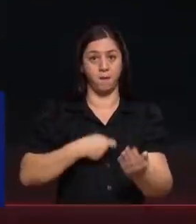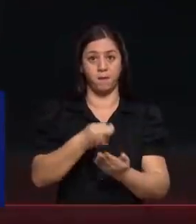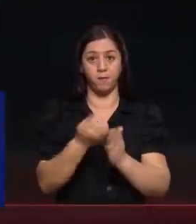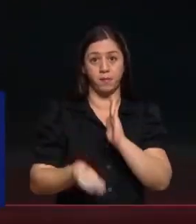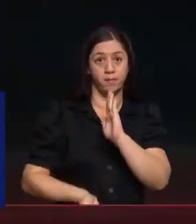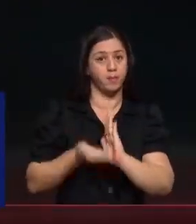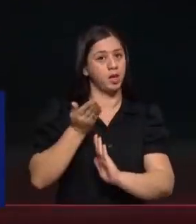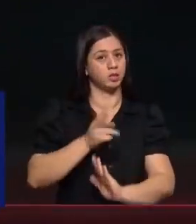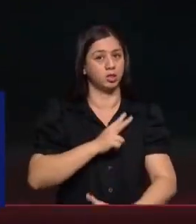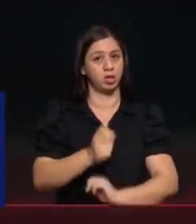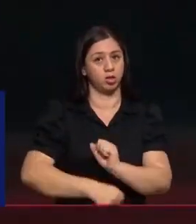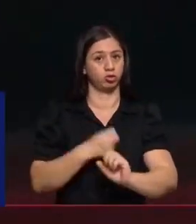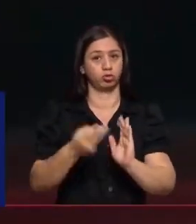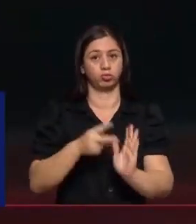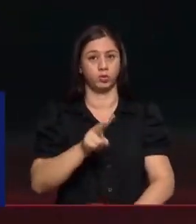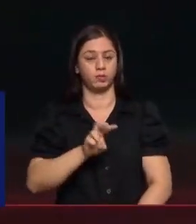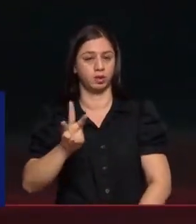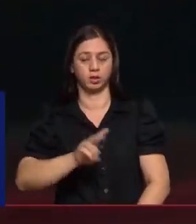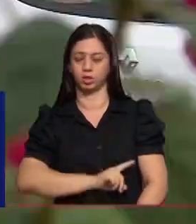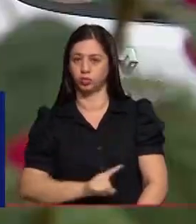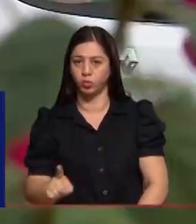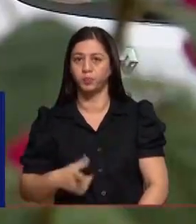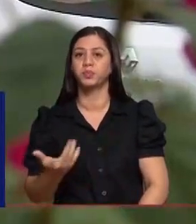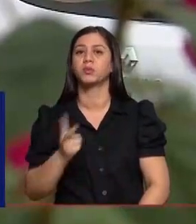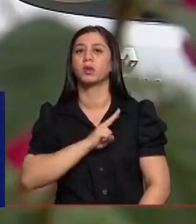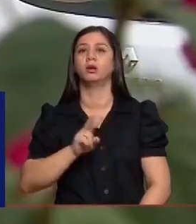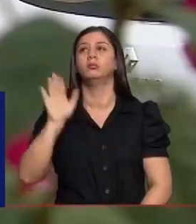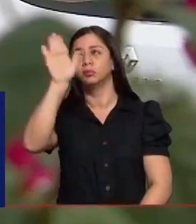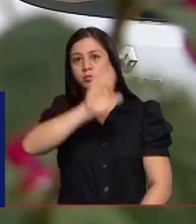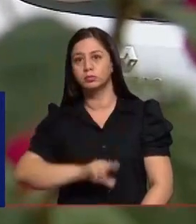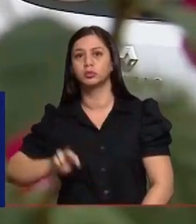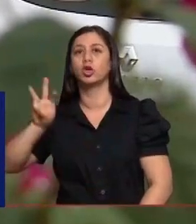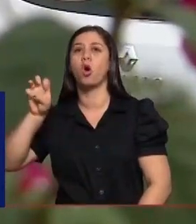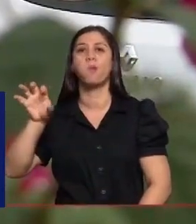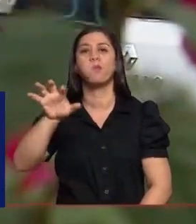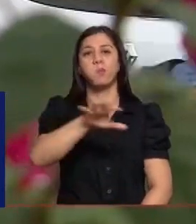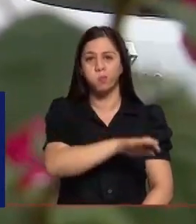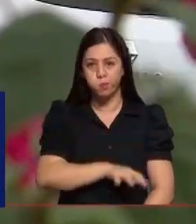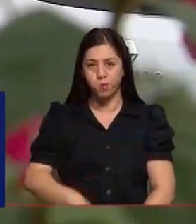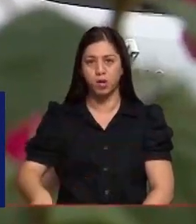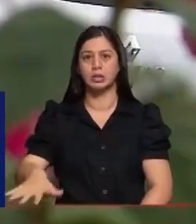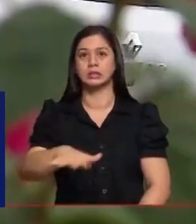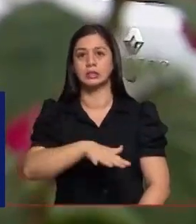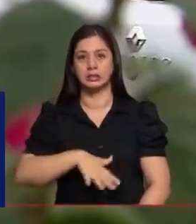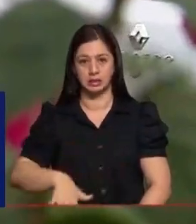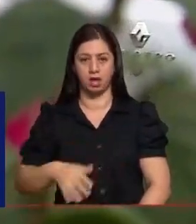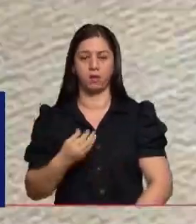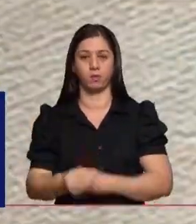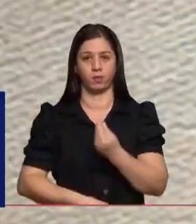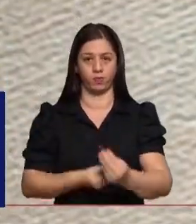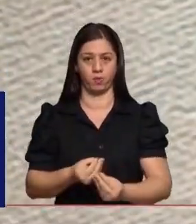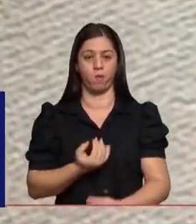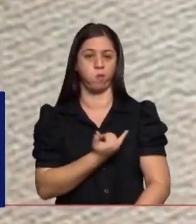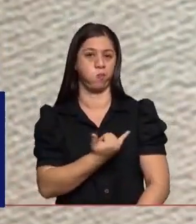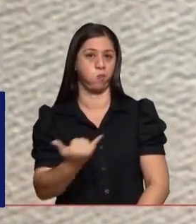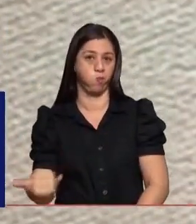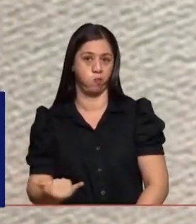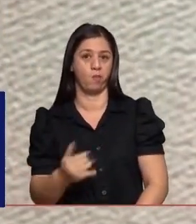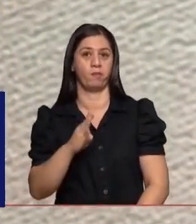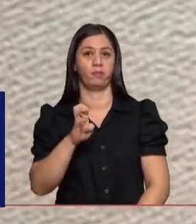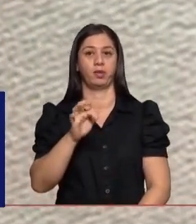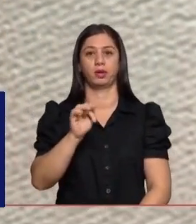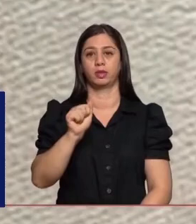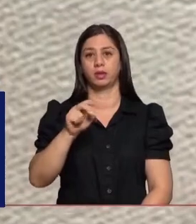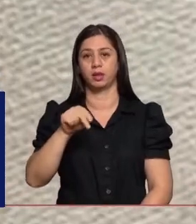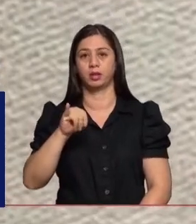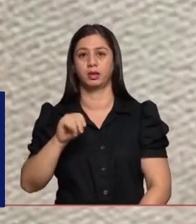el 2023. El resto del departamento cuenta con 8 más en concesión a cargo de Pisa y Vías del Valle, entre ellos el de Betania en la